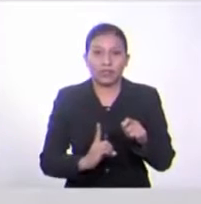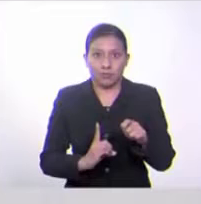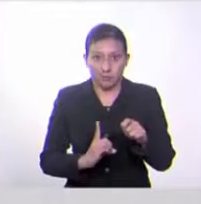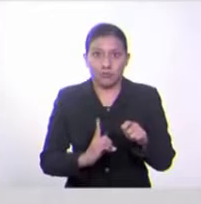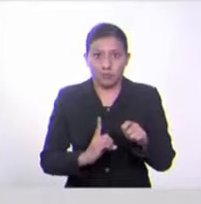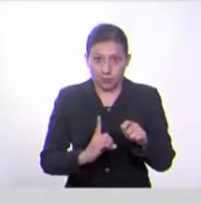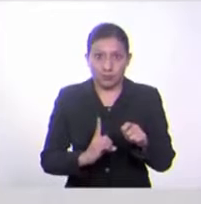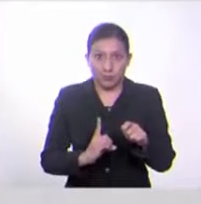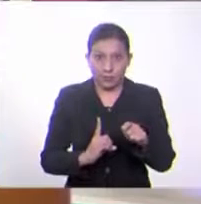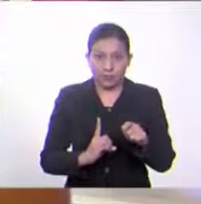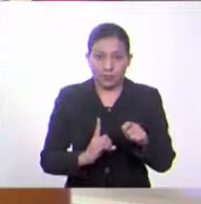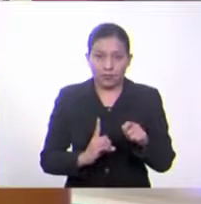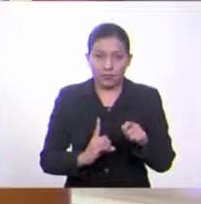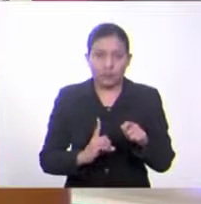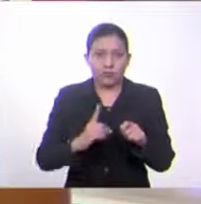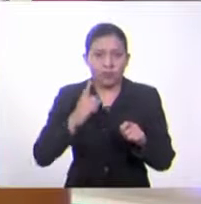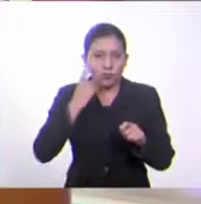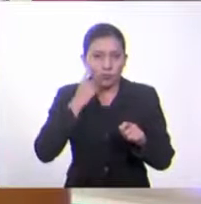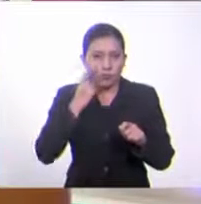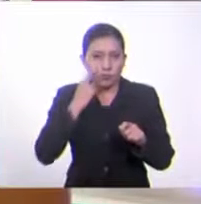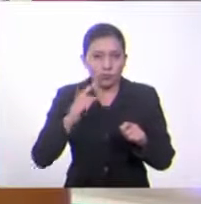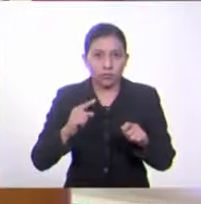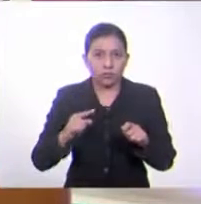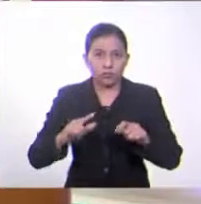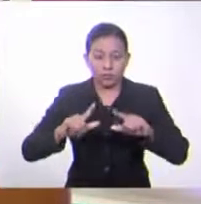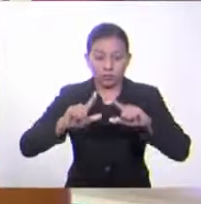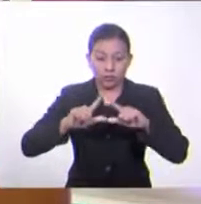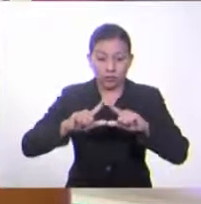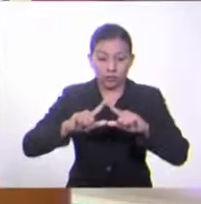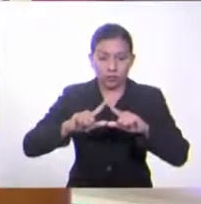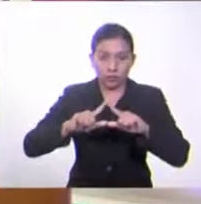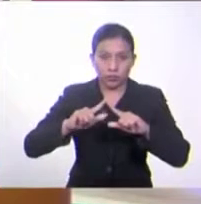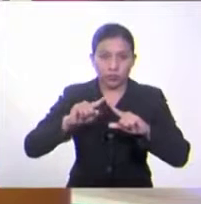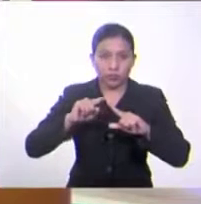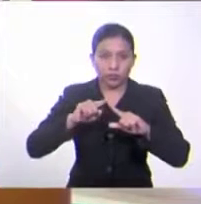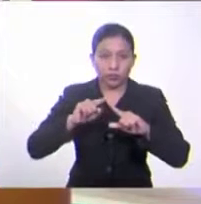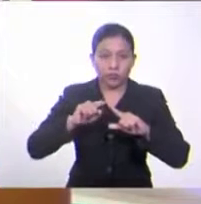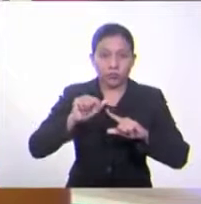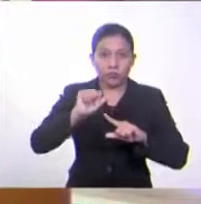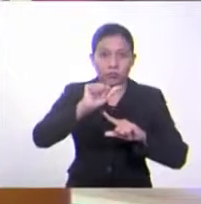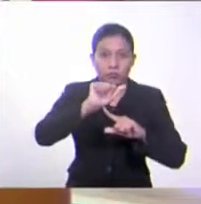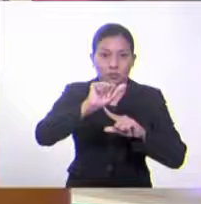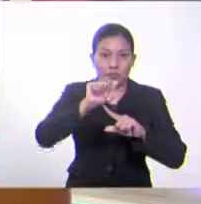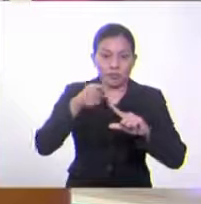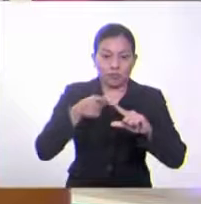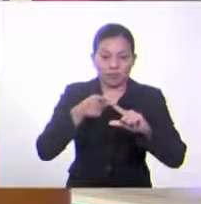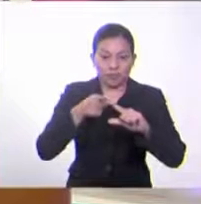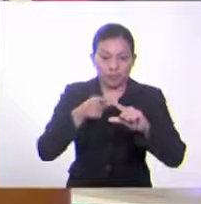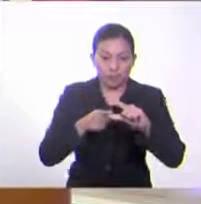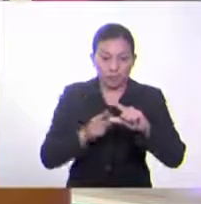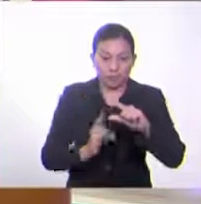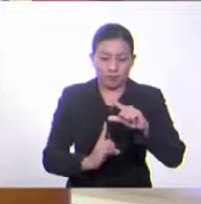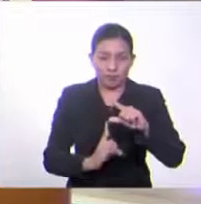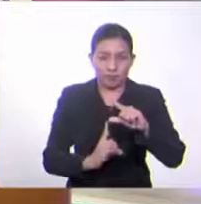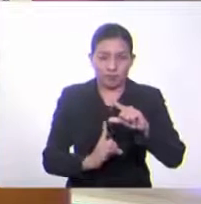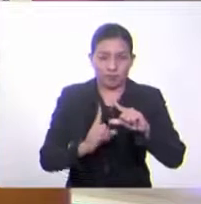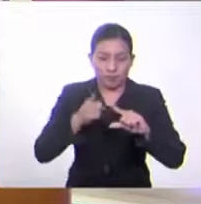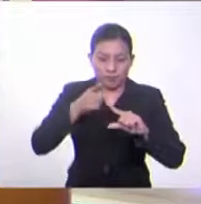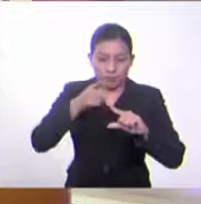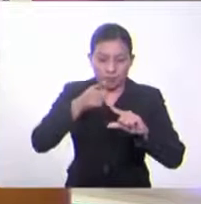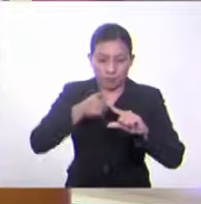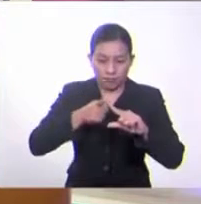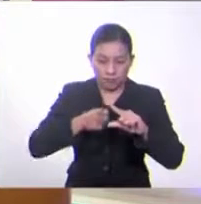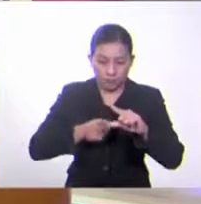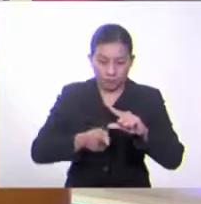hacer es trazar un segmento desde el vértice A hasta ese punto D. Ese punto D. El punto